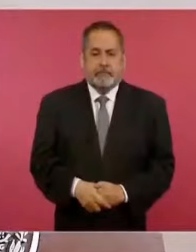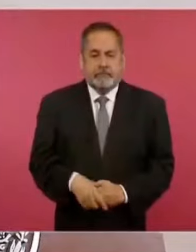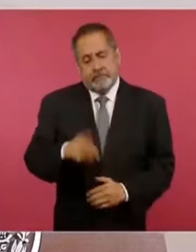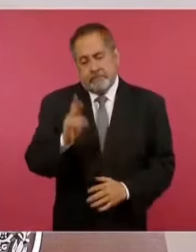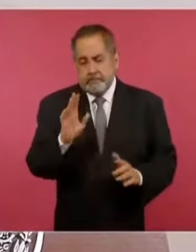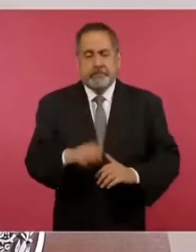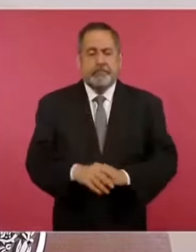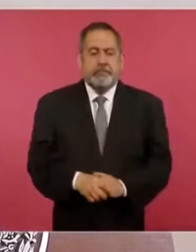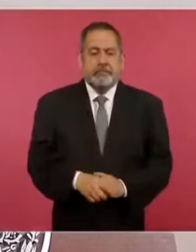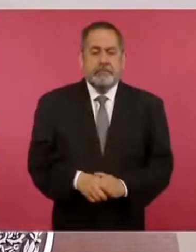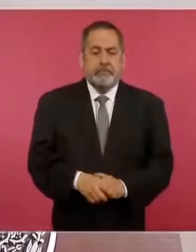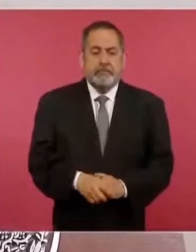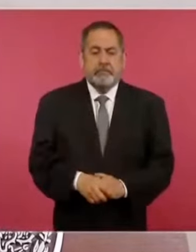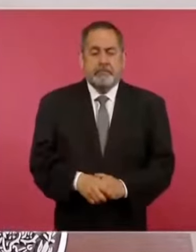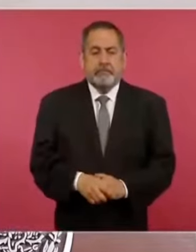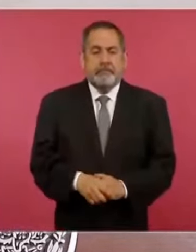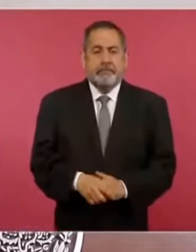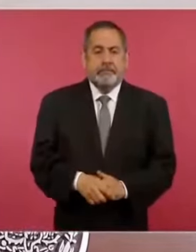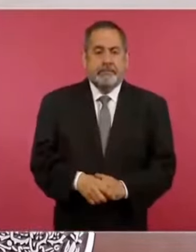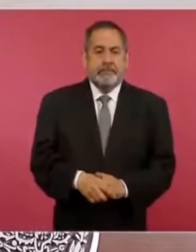Pero bueno, ya